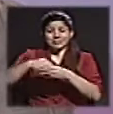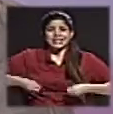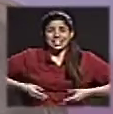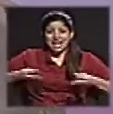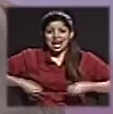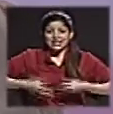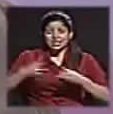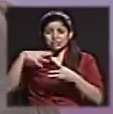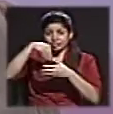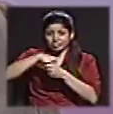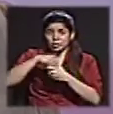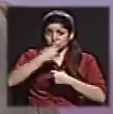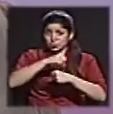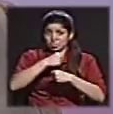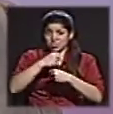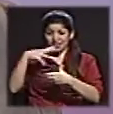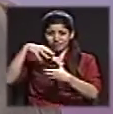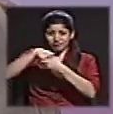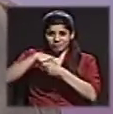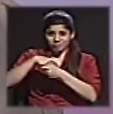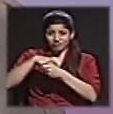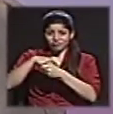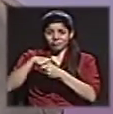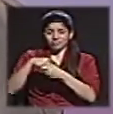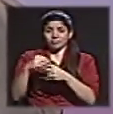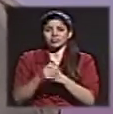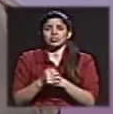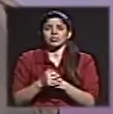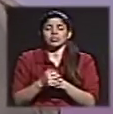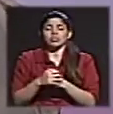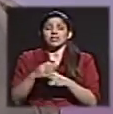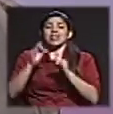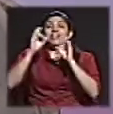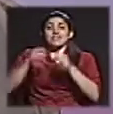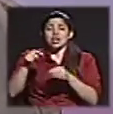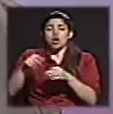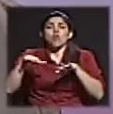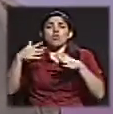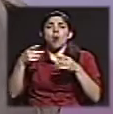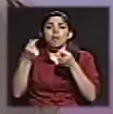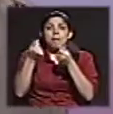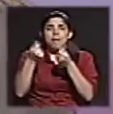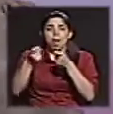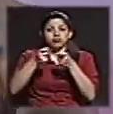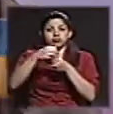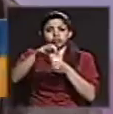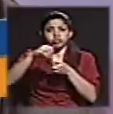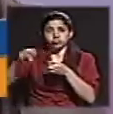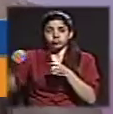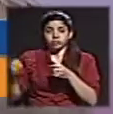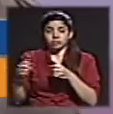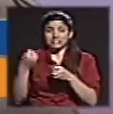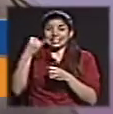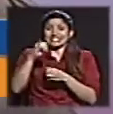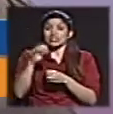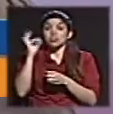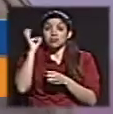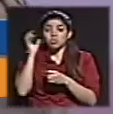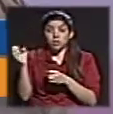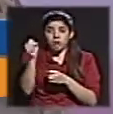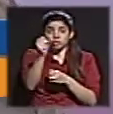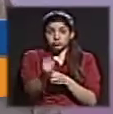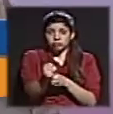de una municipalidad. Donde está el dinero y se define cómo se distribuye. define cómo se va a distribuir, ¿verdad? Y si pusieran a una mujer en el